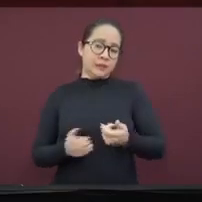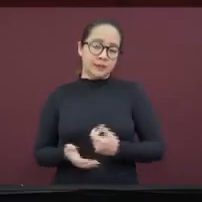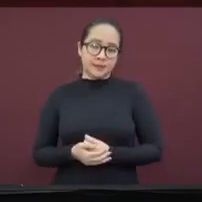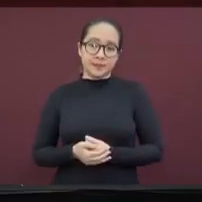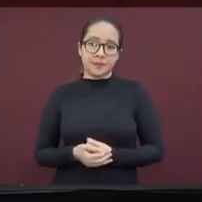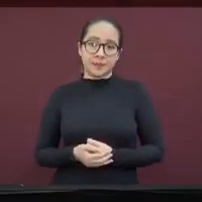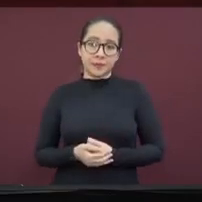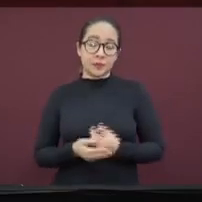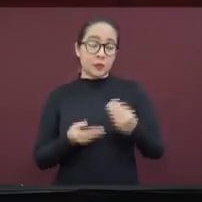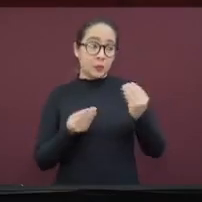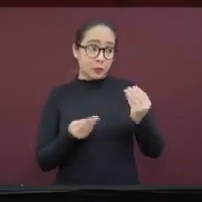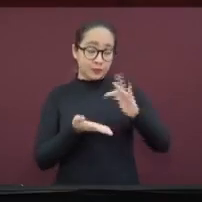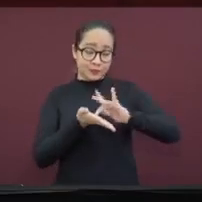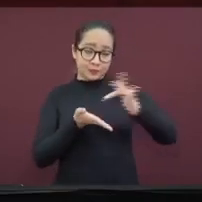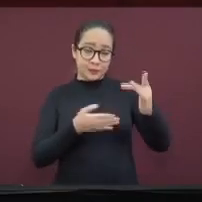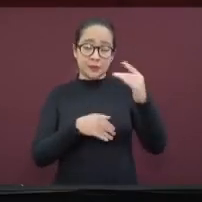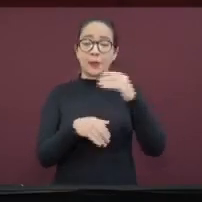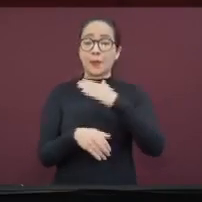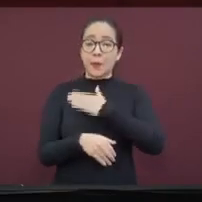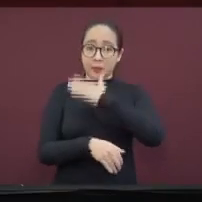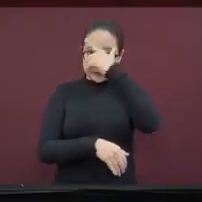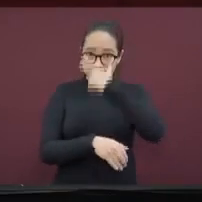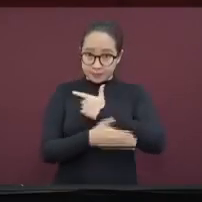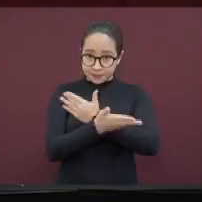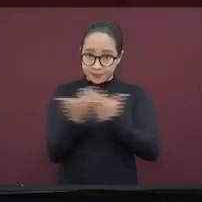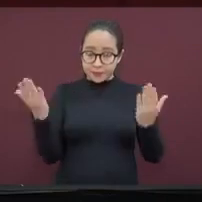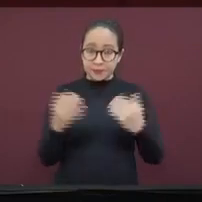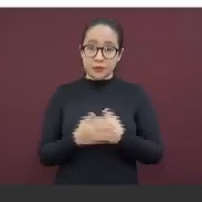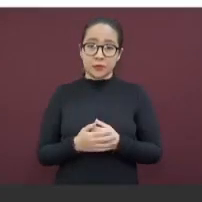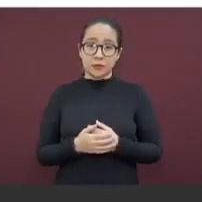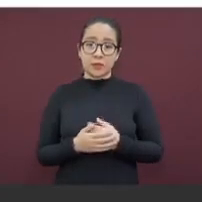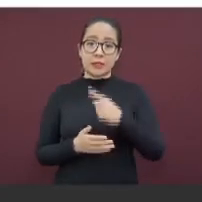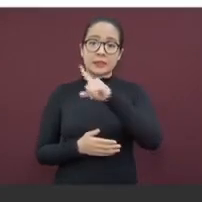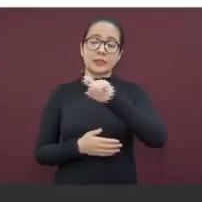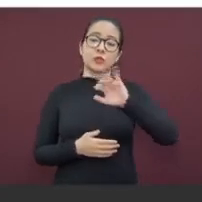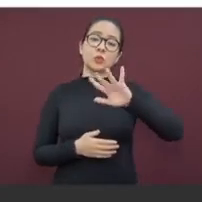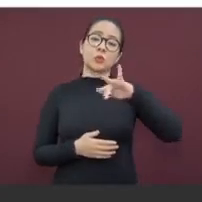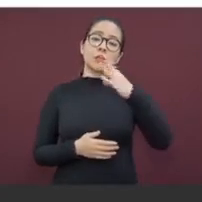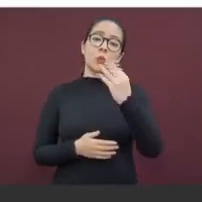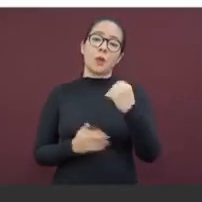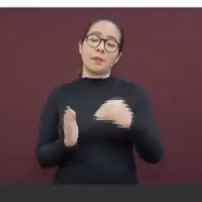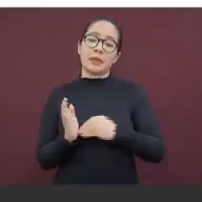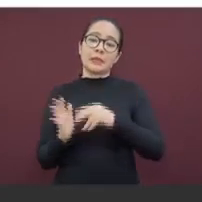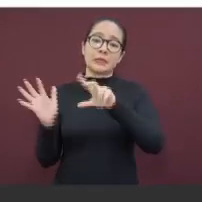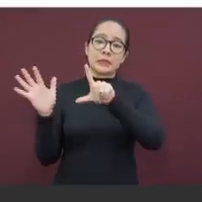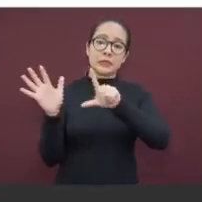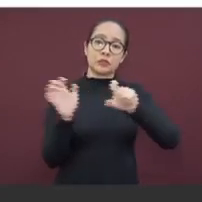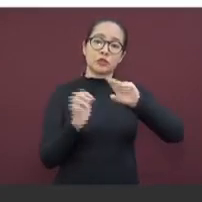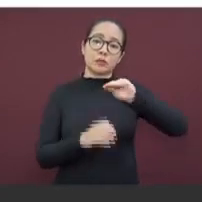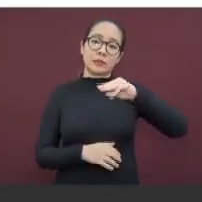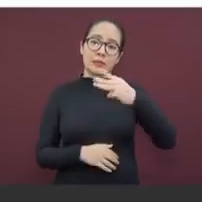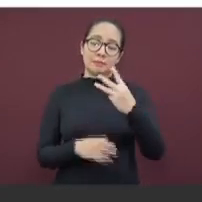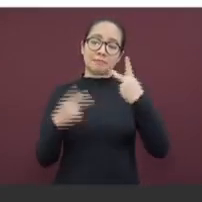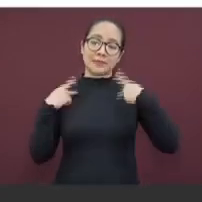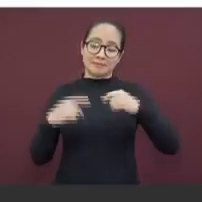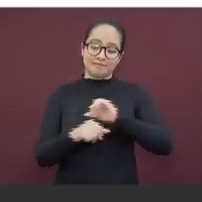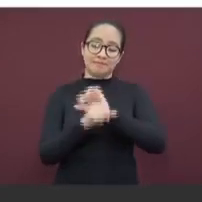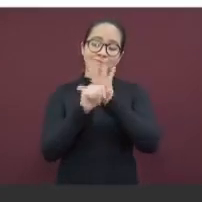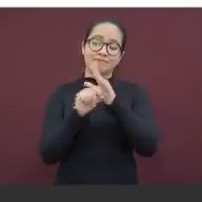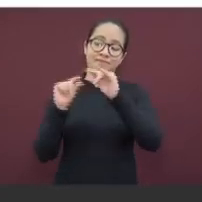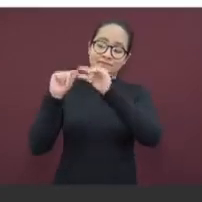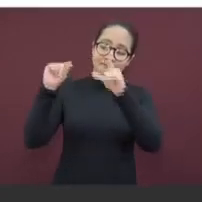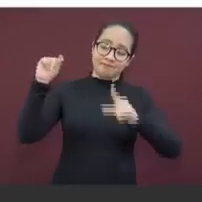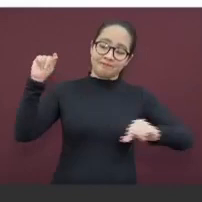gracias doctor buenas noches ya suman 159 mil 793 casos positivos a